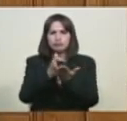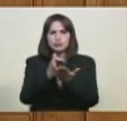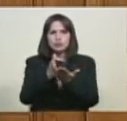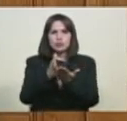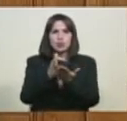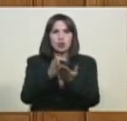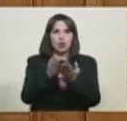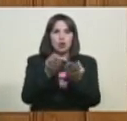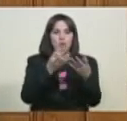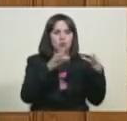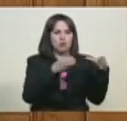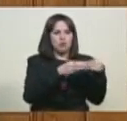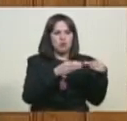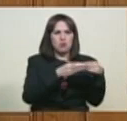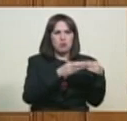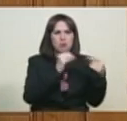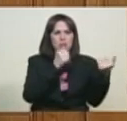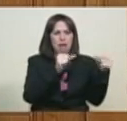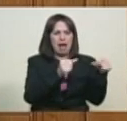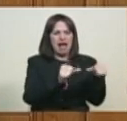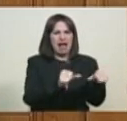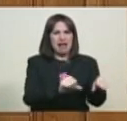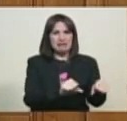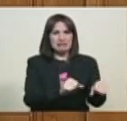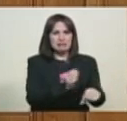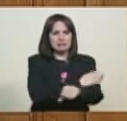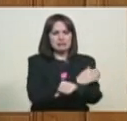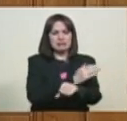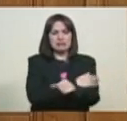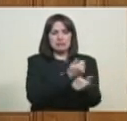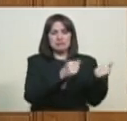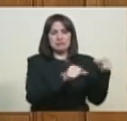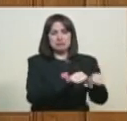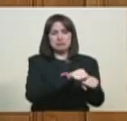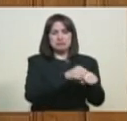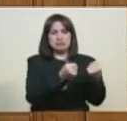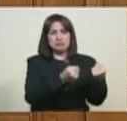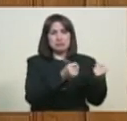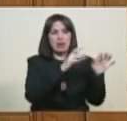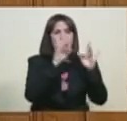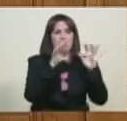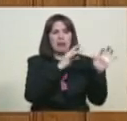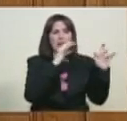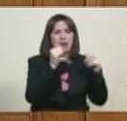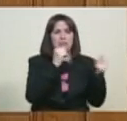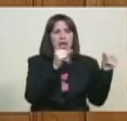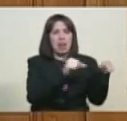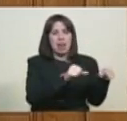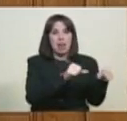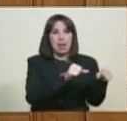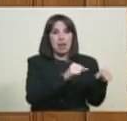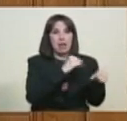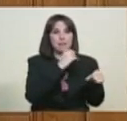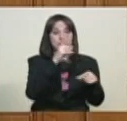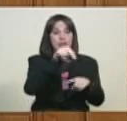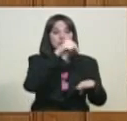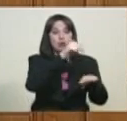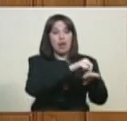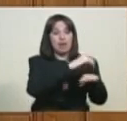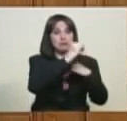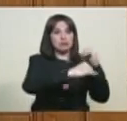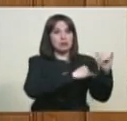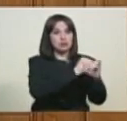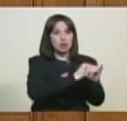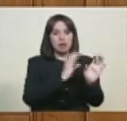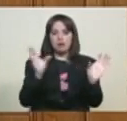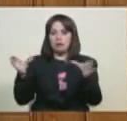En las aguas infectadas del golpismo, de la conspiración permanente nacional e internacional, y